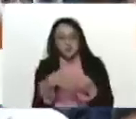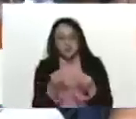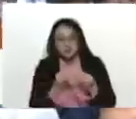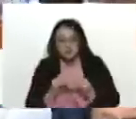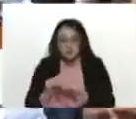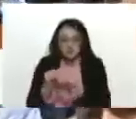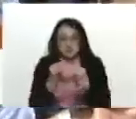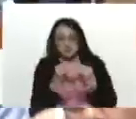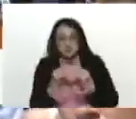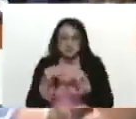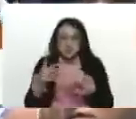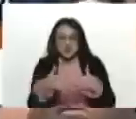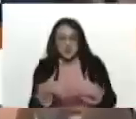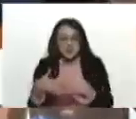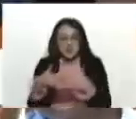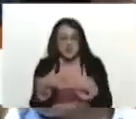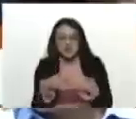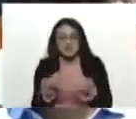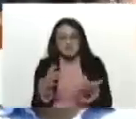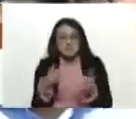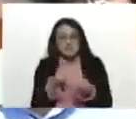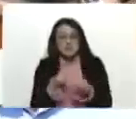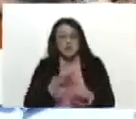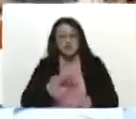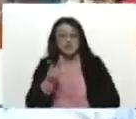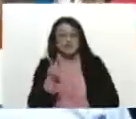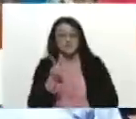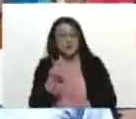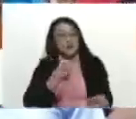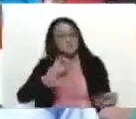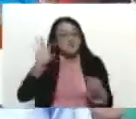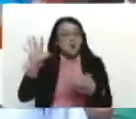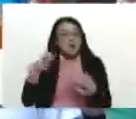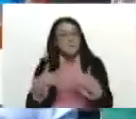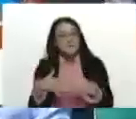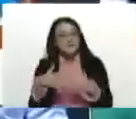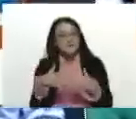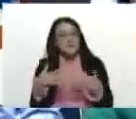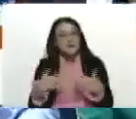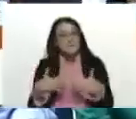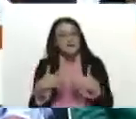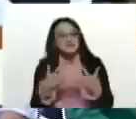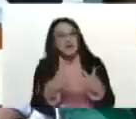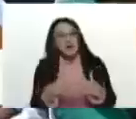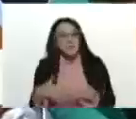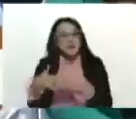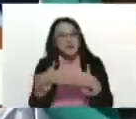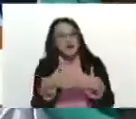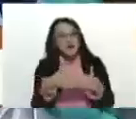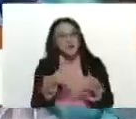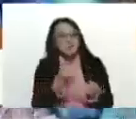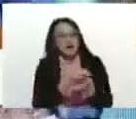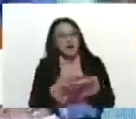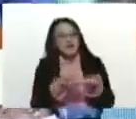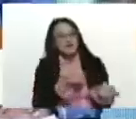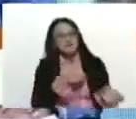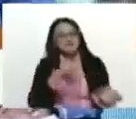se lo llevaban gratis unas empresas americanas porque el asfalto no valía nada